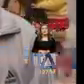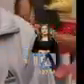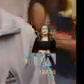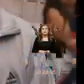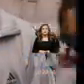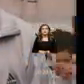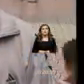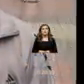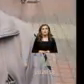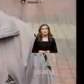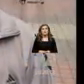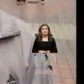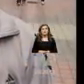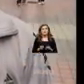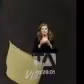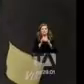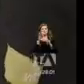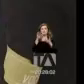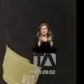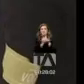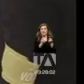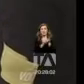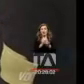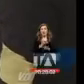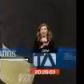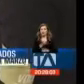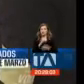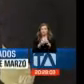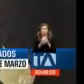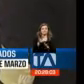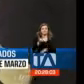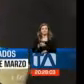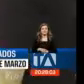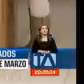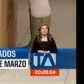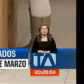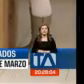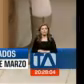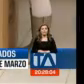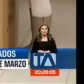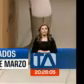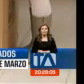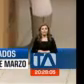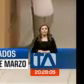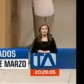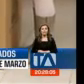yo he apoyado bastante yo no quiero sufrir con cámaras de alejandro fierro maría del óxido coronel 24 horas